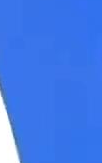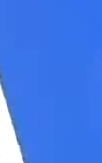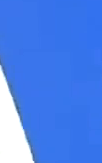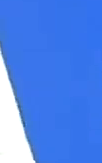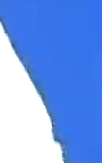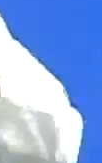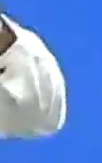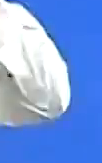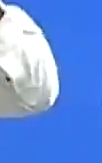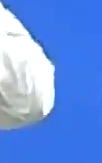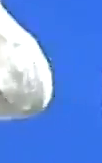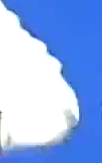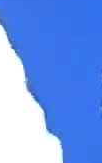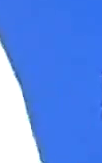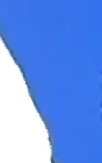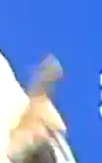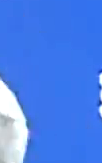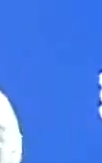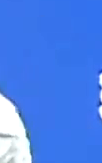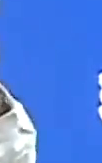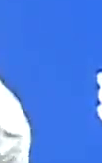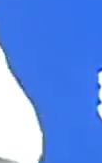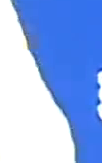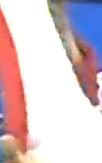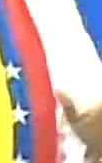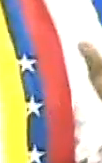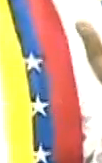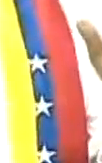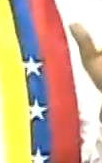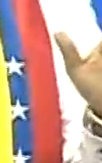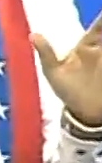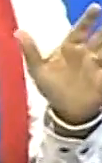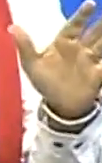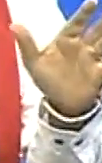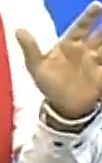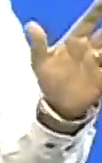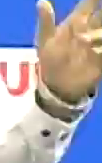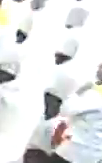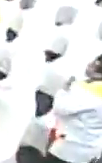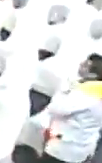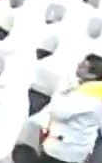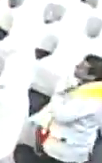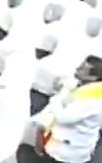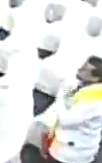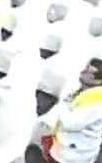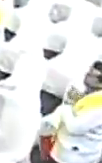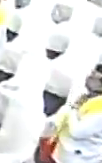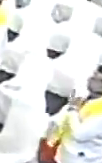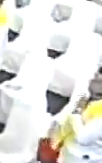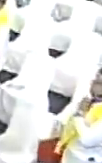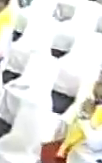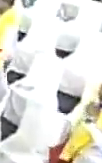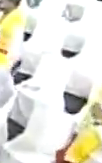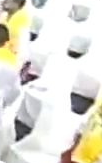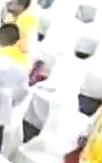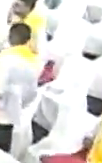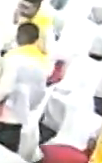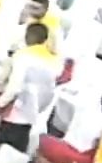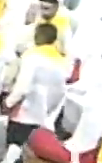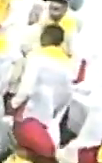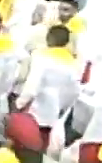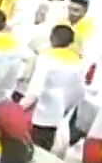Para el año 2024 abrirán en la universidad varias carreras en medicina. El presidente también